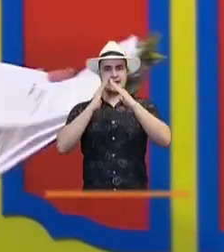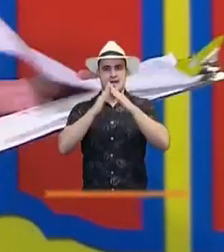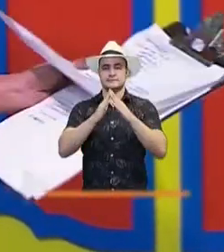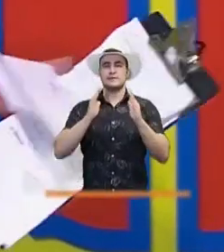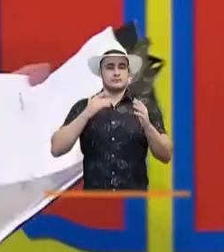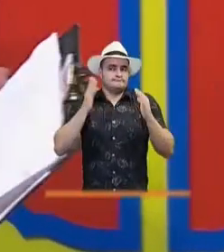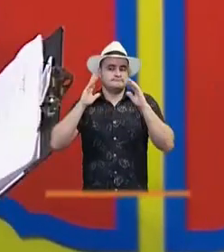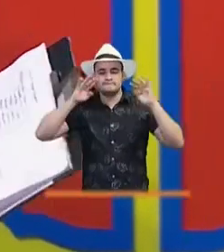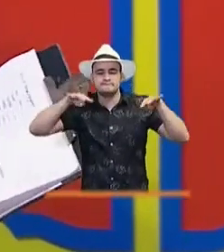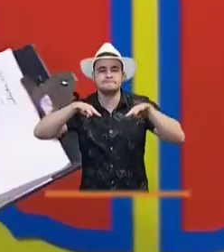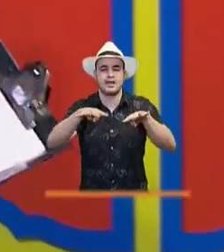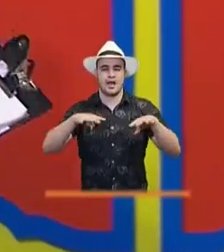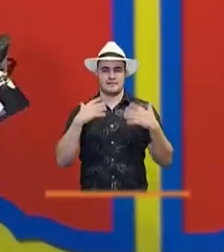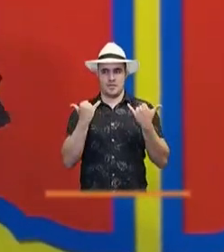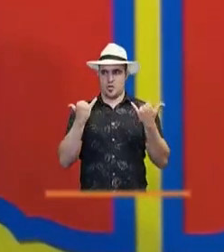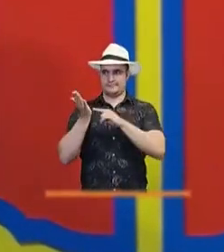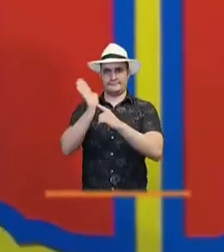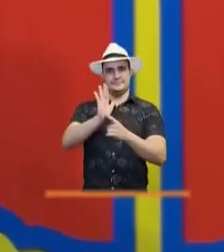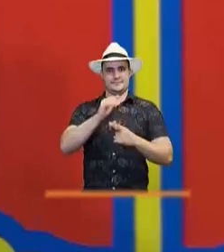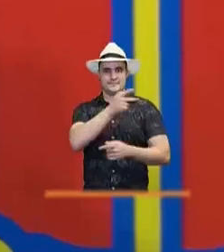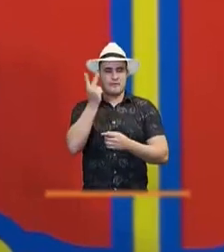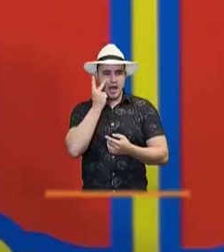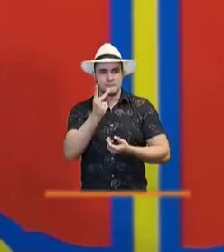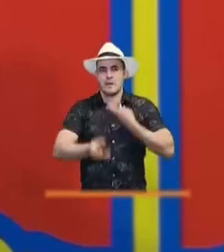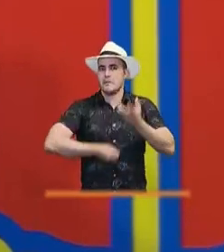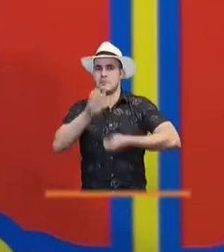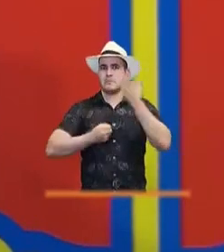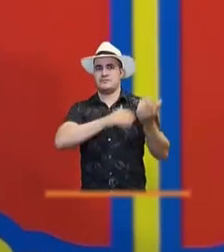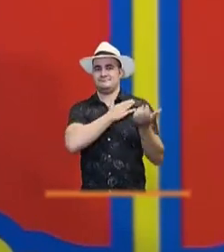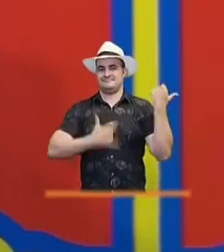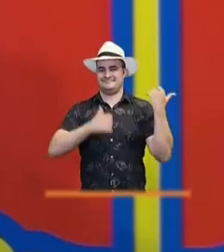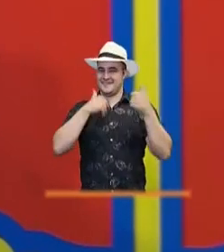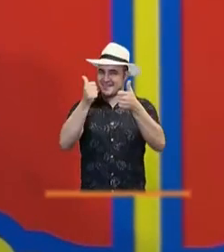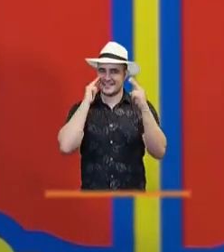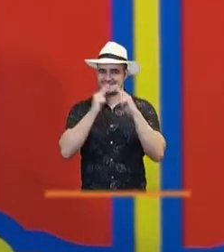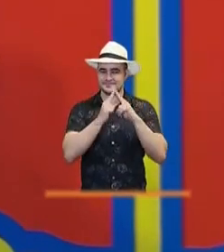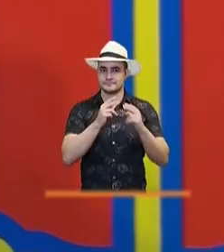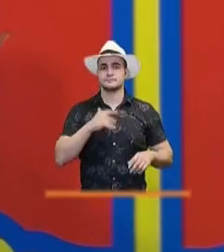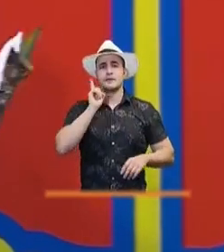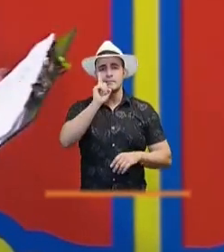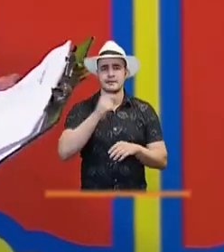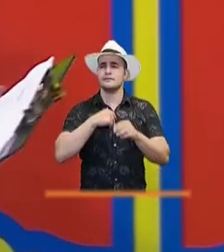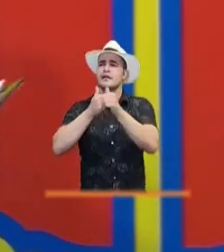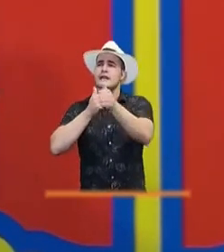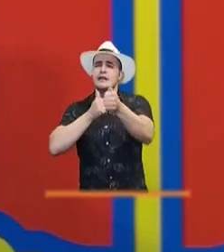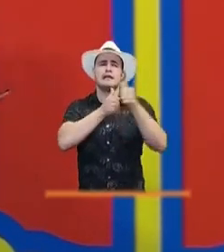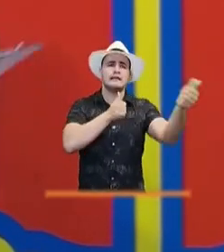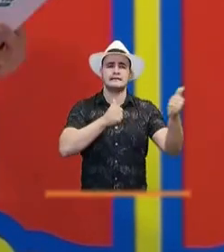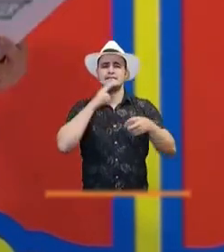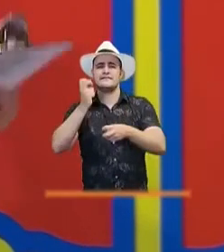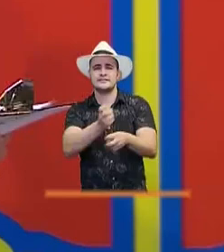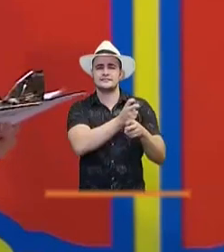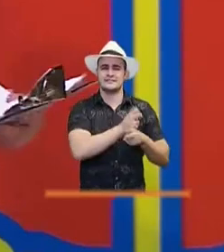casas ustedes están conociendo el talento de los trovadores. Pero los queremos invitar a acortar esa distancia, sí, a que compartan las